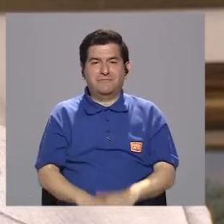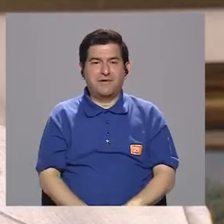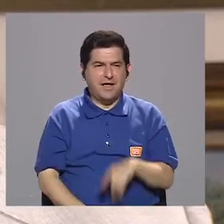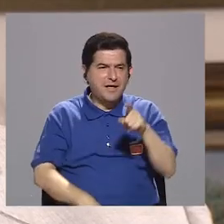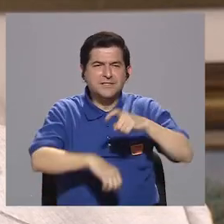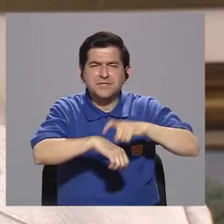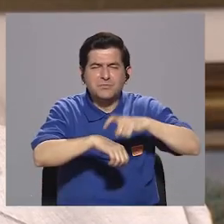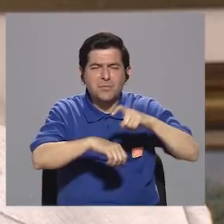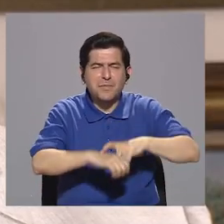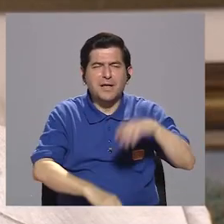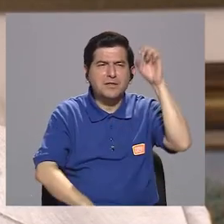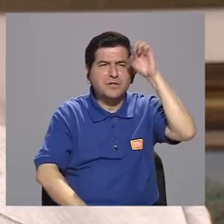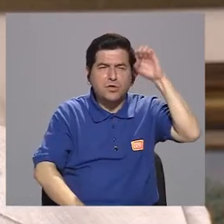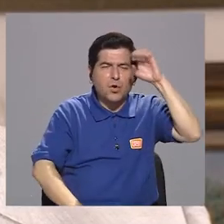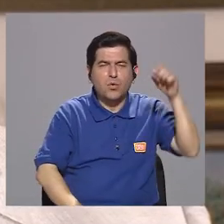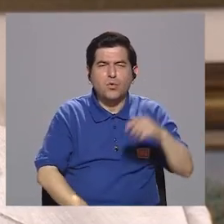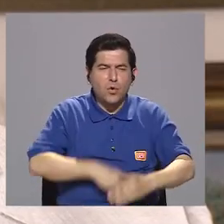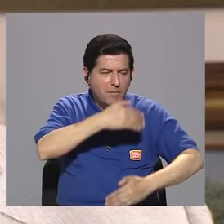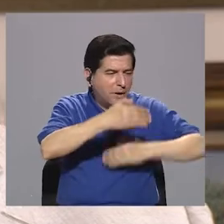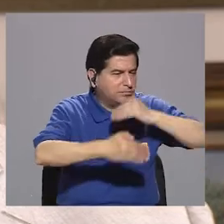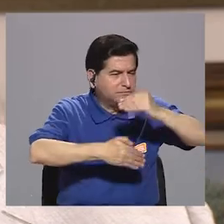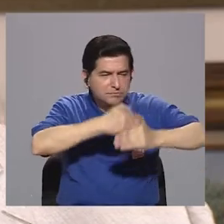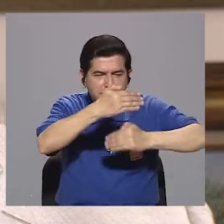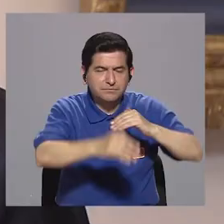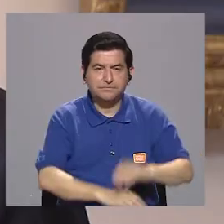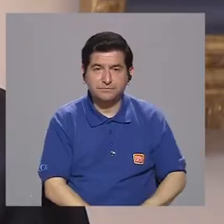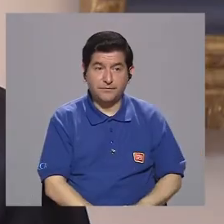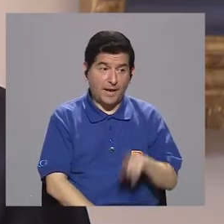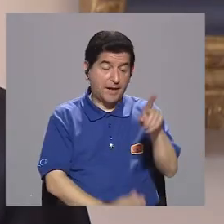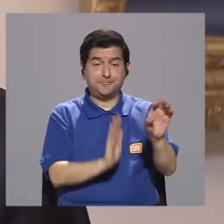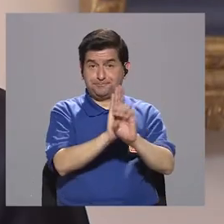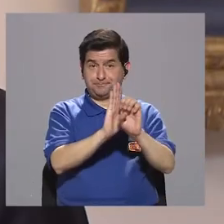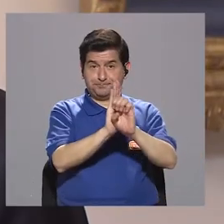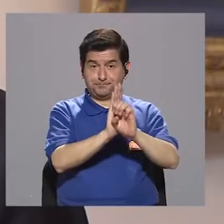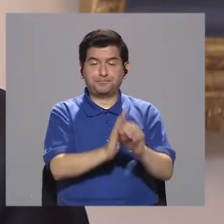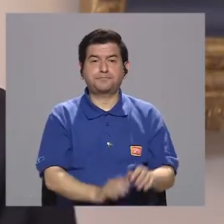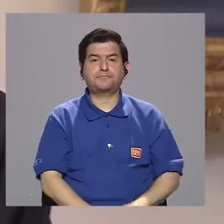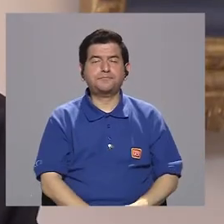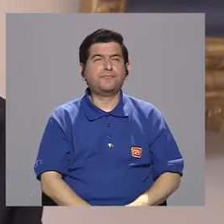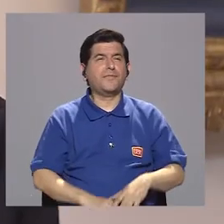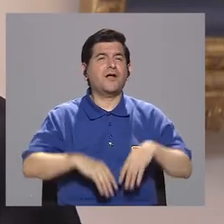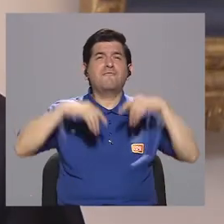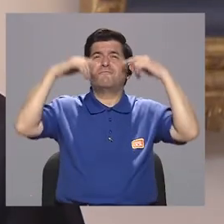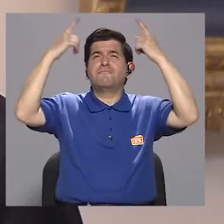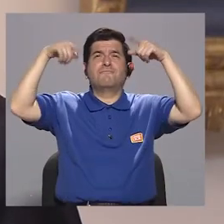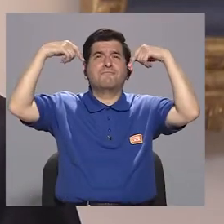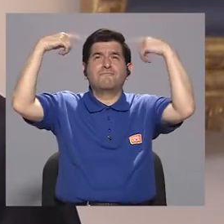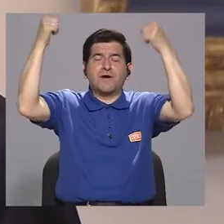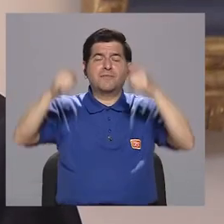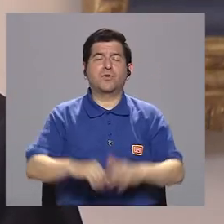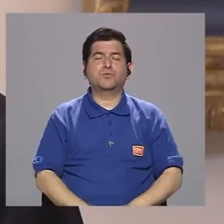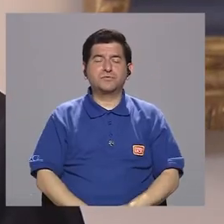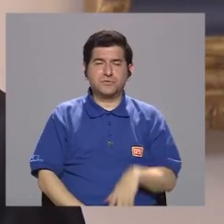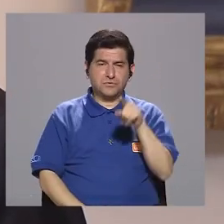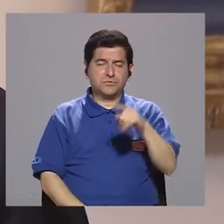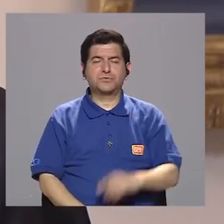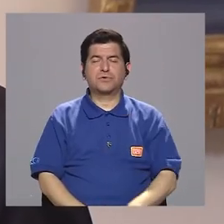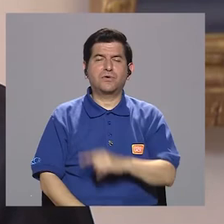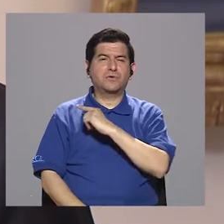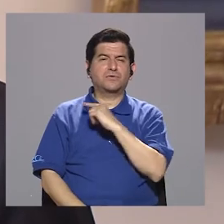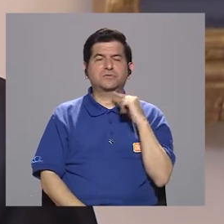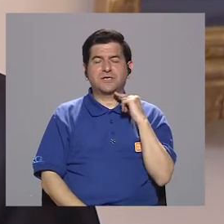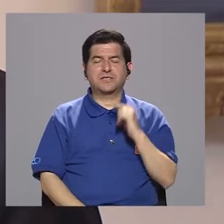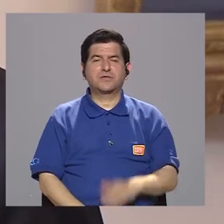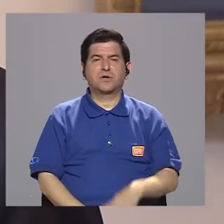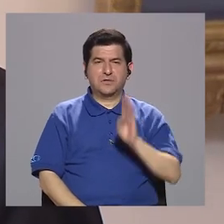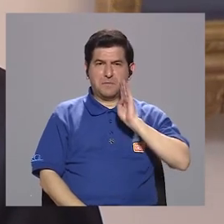estaban llevando a cabo en Europa. Ahí, por ejemplo, un famosísimo arzobispo